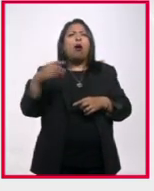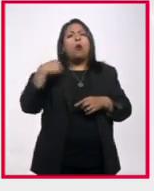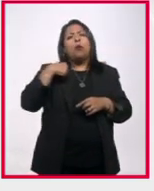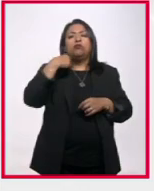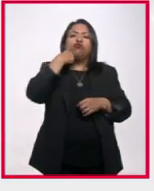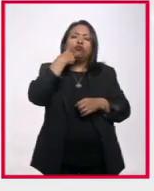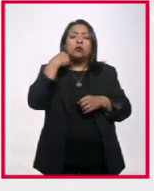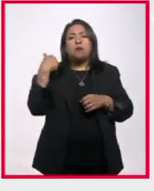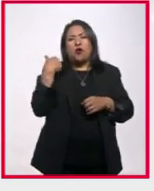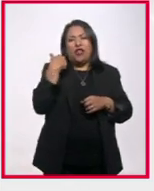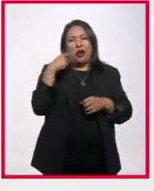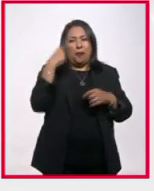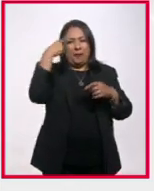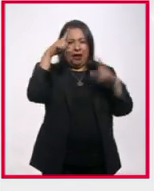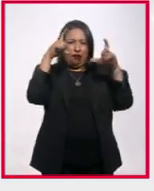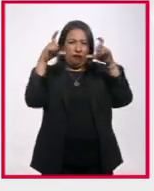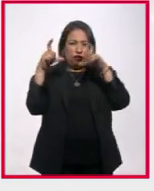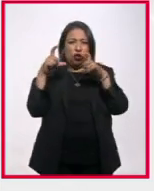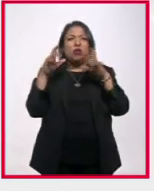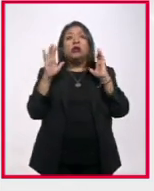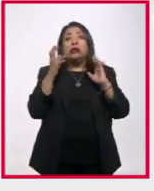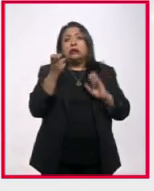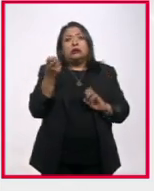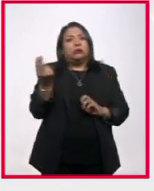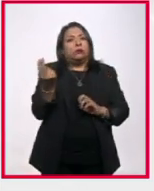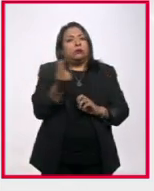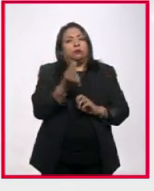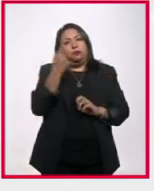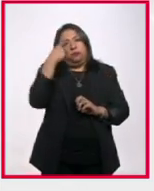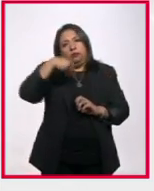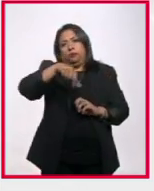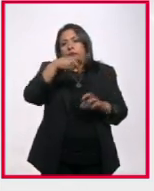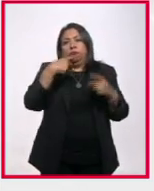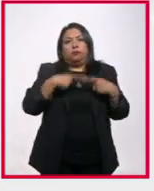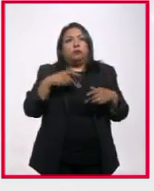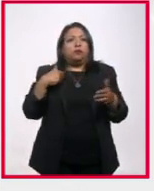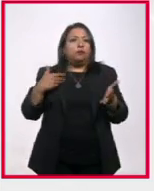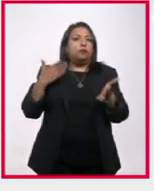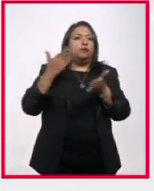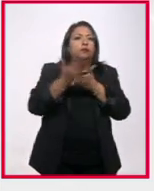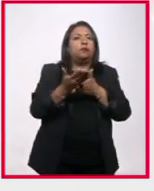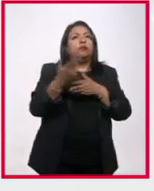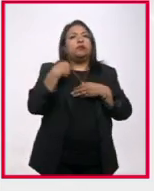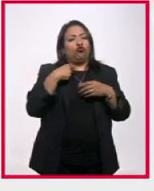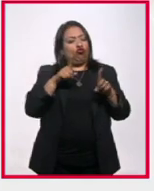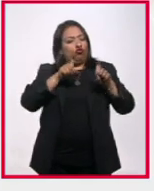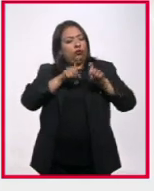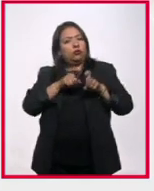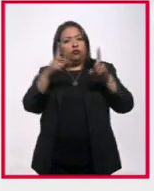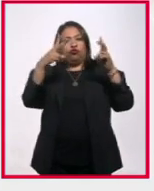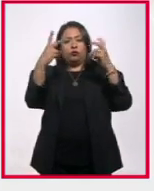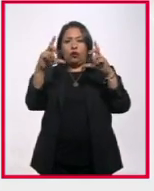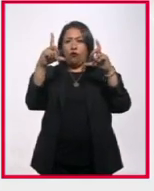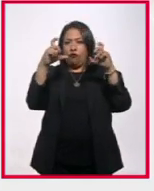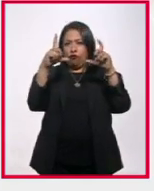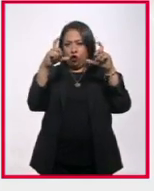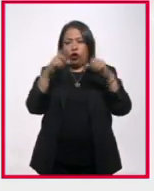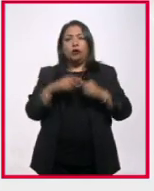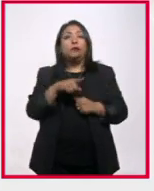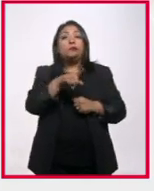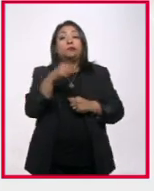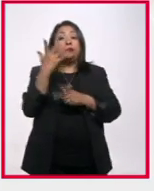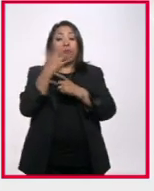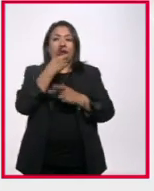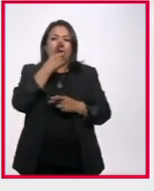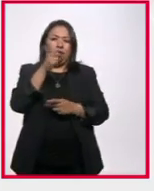los ámbitos sociales, y ha sido una necesidad de la gente de ir a fotografiarse. De acuerdo con la